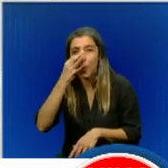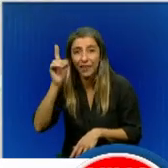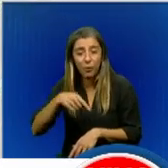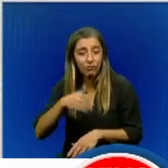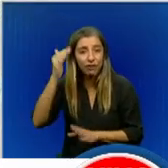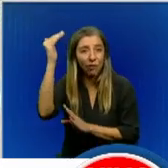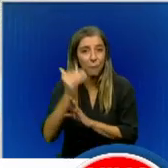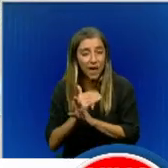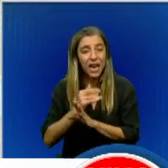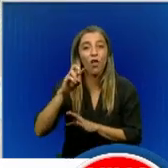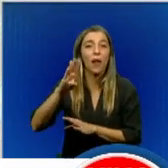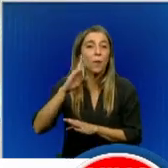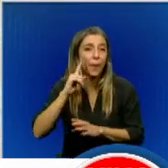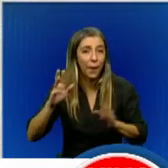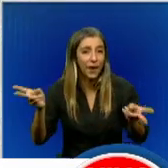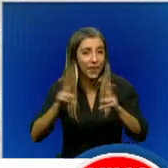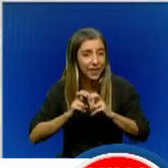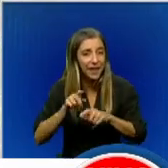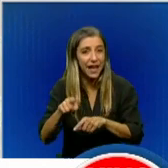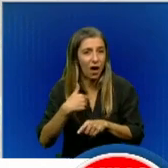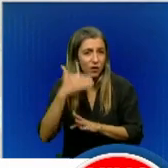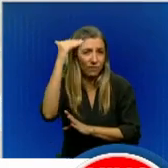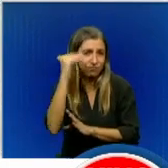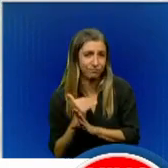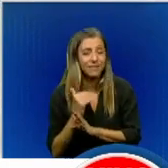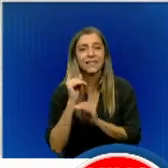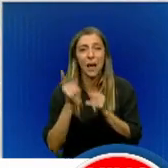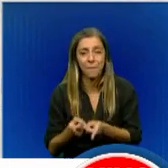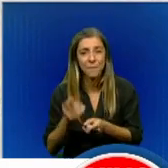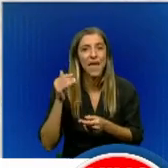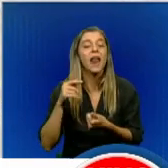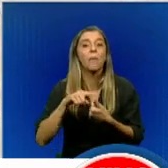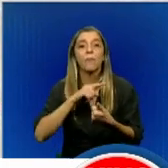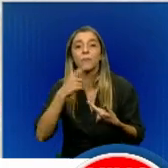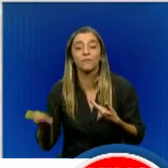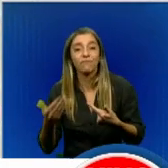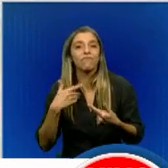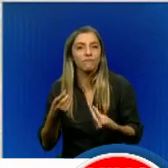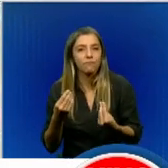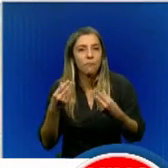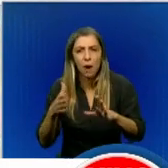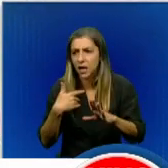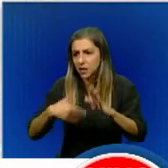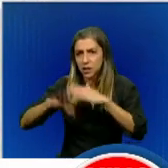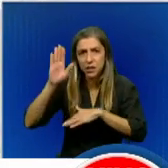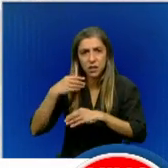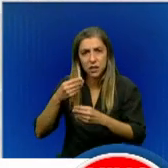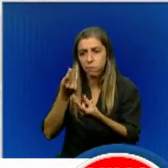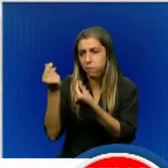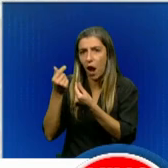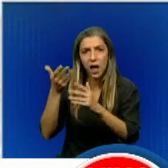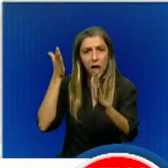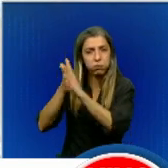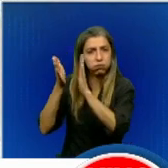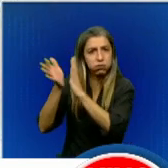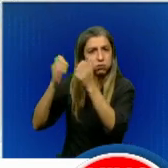17% en 2019 y como contracara lo que se ocurrió fue el proceso de mayor fuga de capitales de nuestra historia cuando